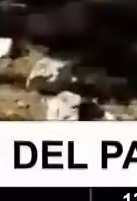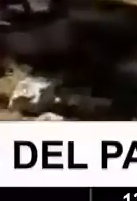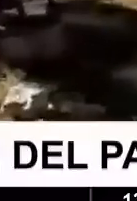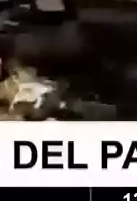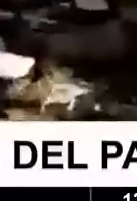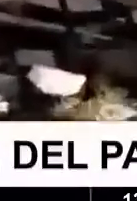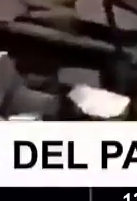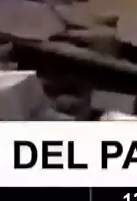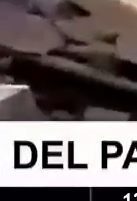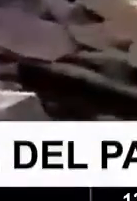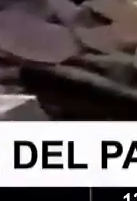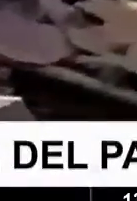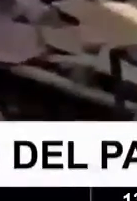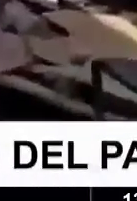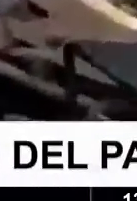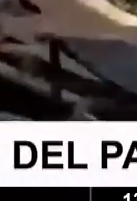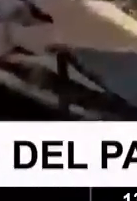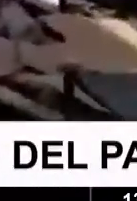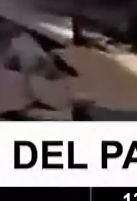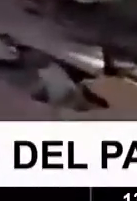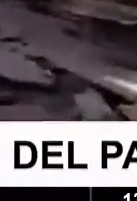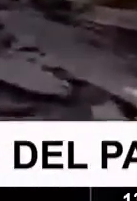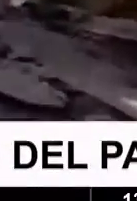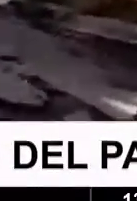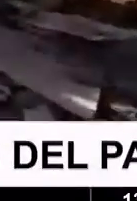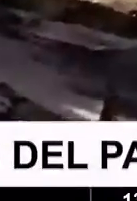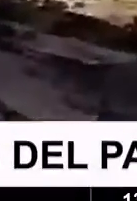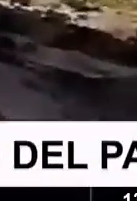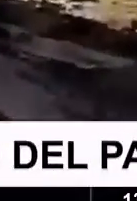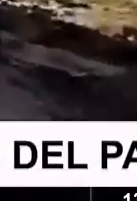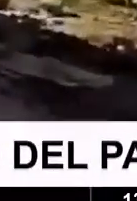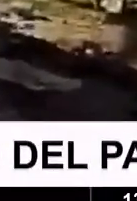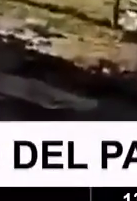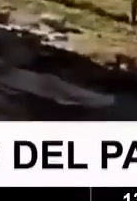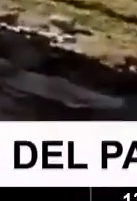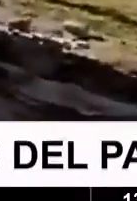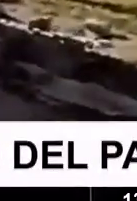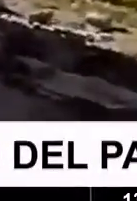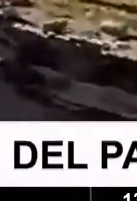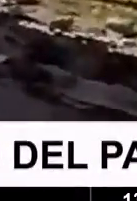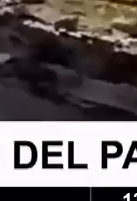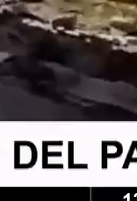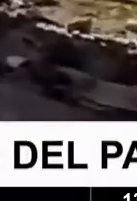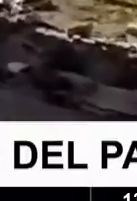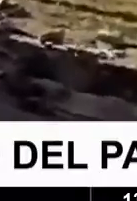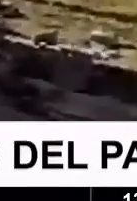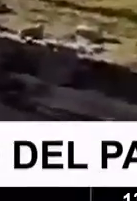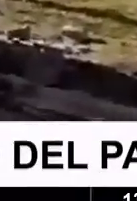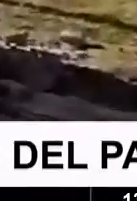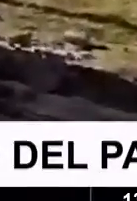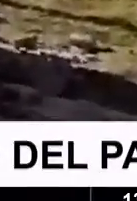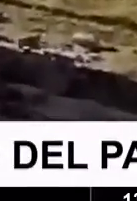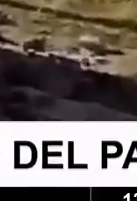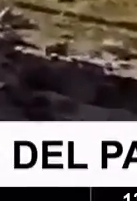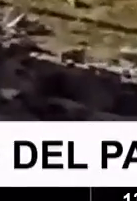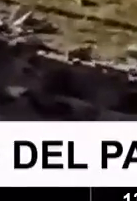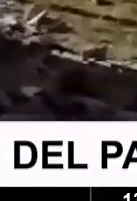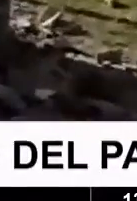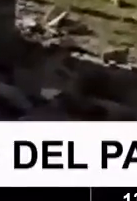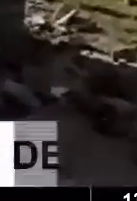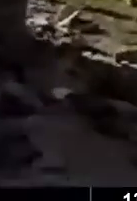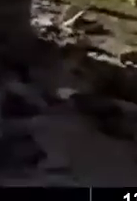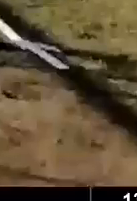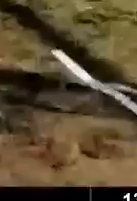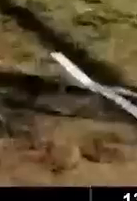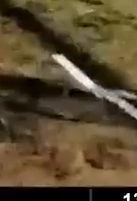el fondo este es un paso más, no es el único, y tienen que hacerse todos los necesarios para hacer la recuperación de los espacios. Claro, hasta esa hora, como ustedes